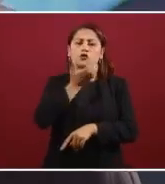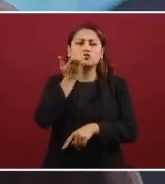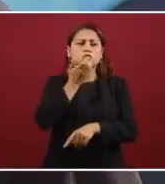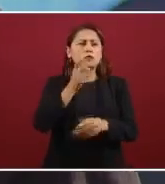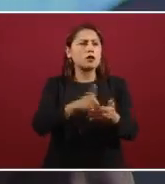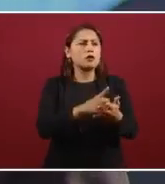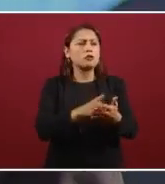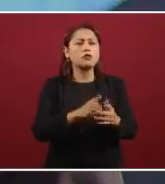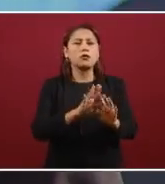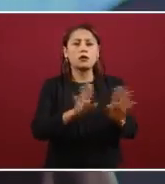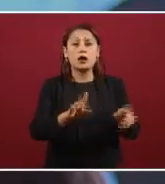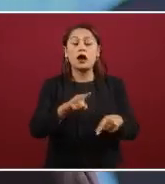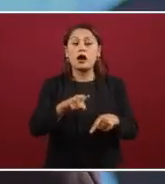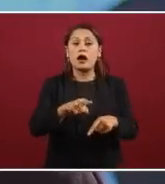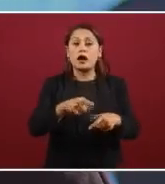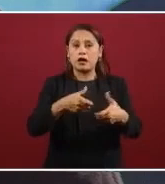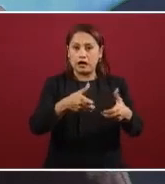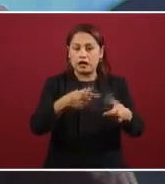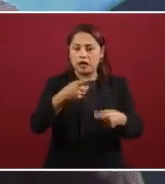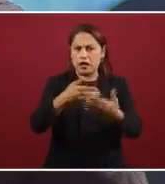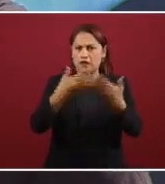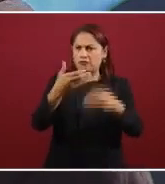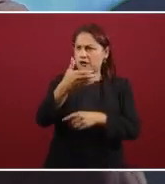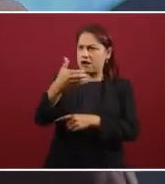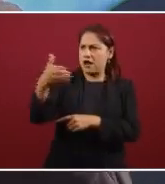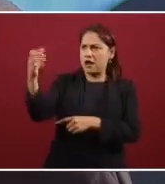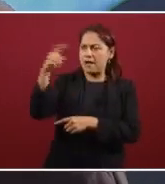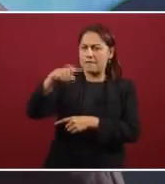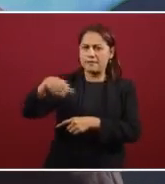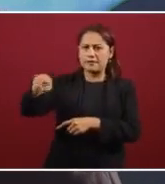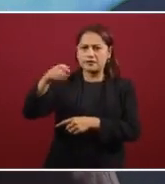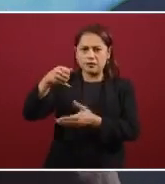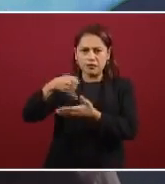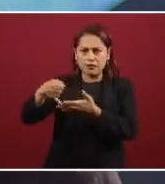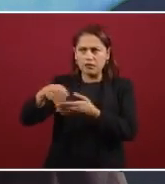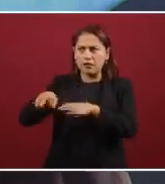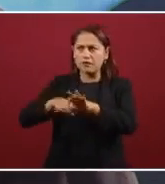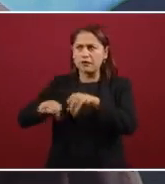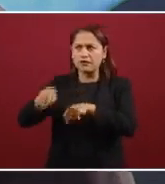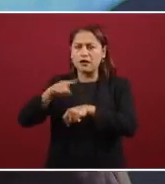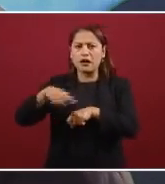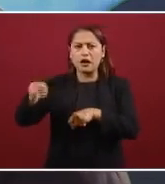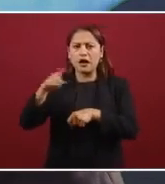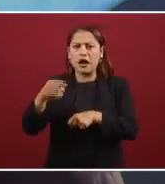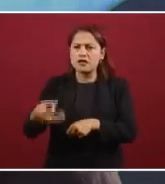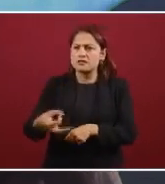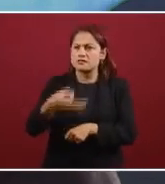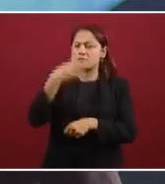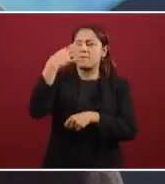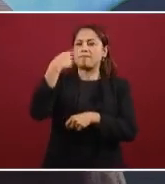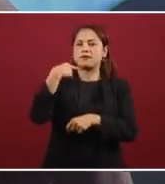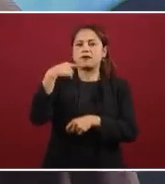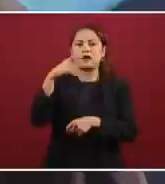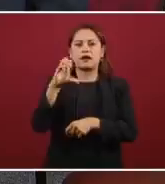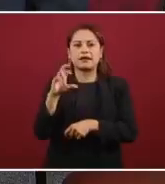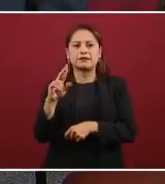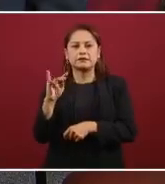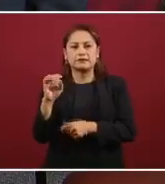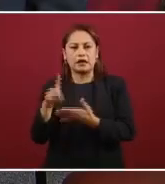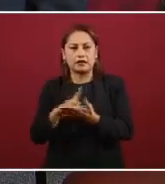vemos campesinos, jornaleros, agrícolas, consumiendo cristal para aguantar, porque como genera,